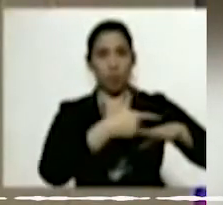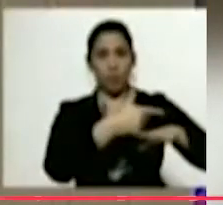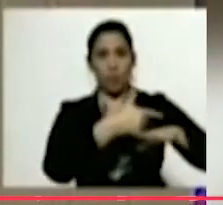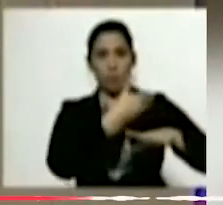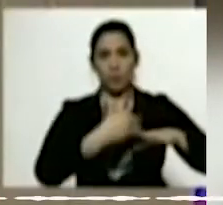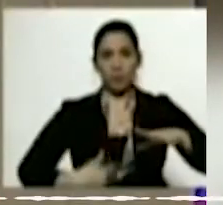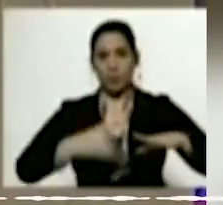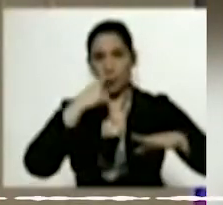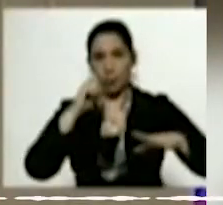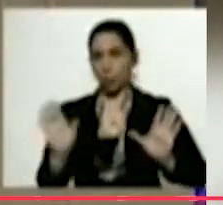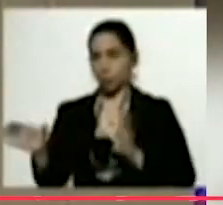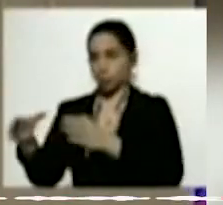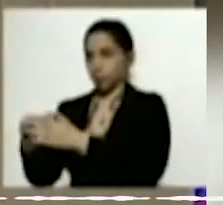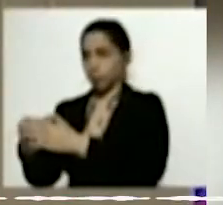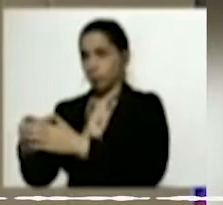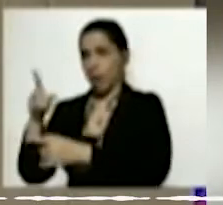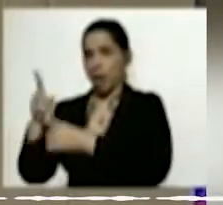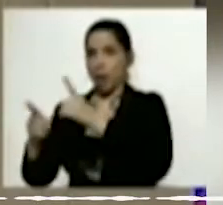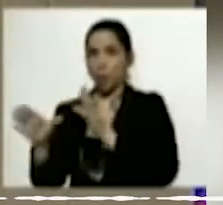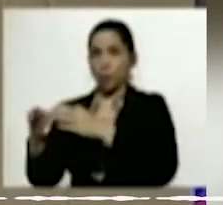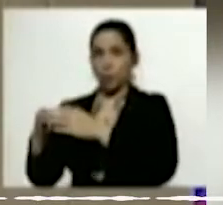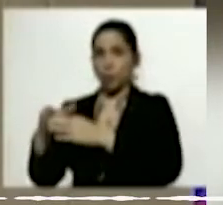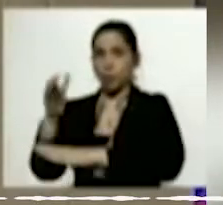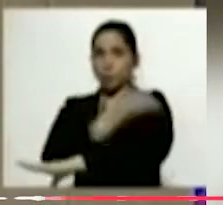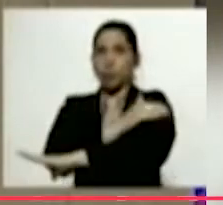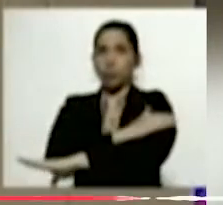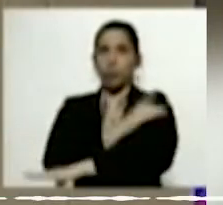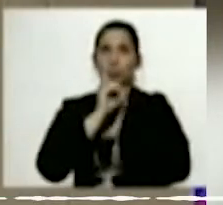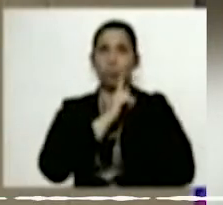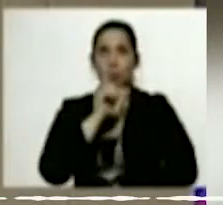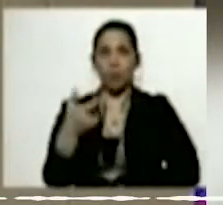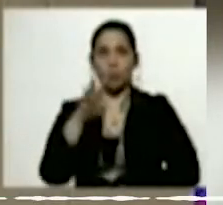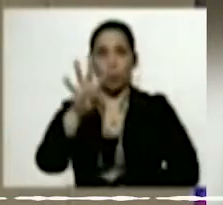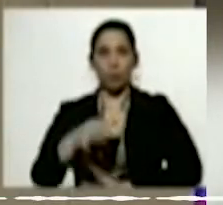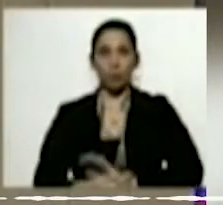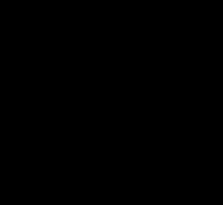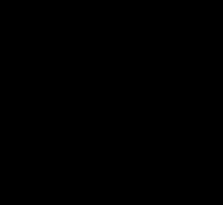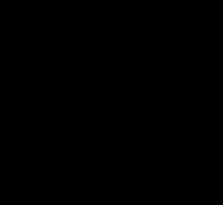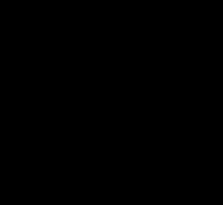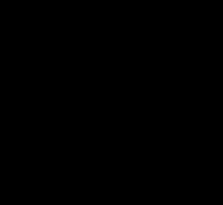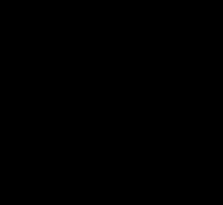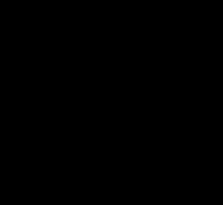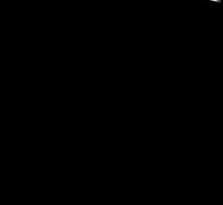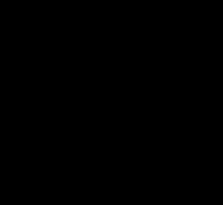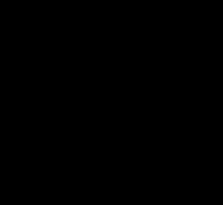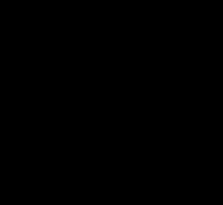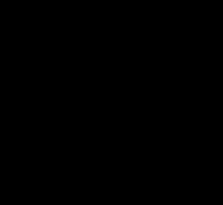y algún sector del llamado G4 opositor.